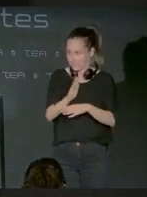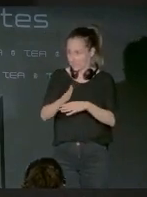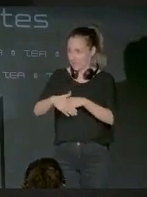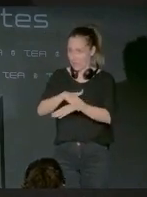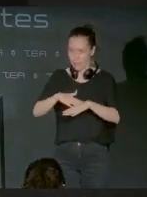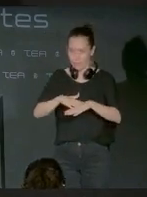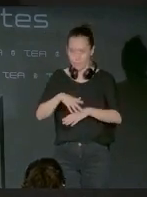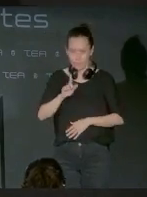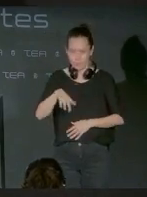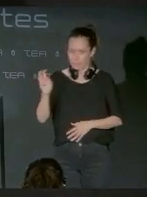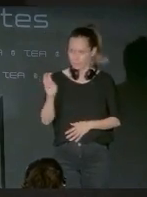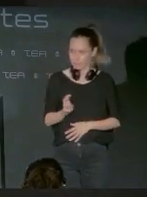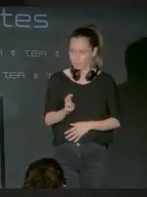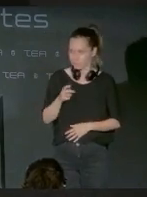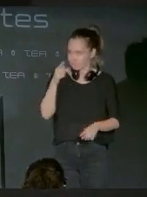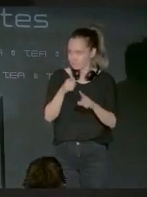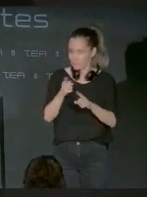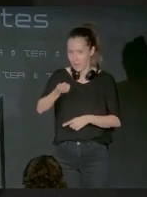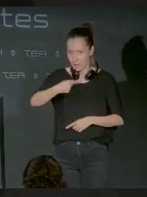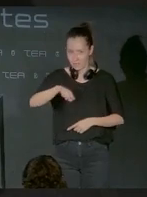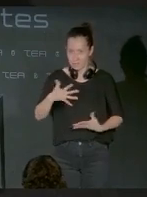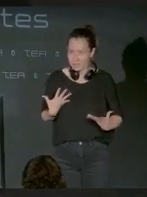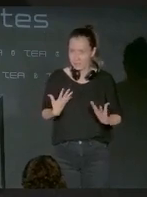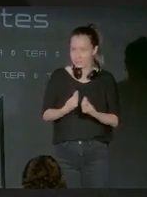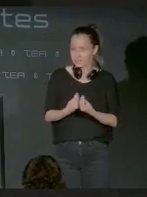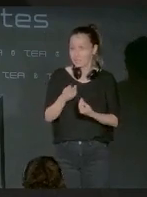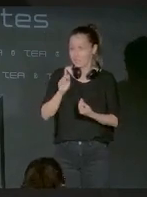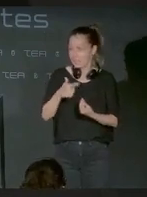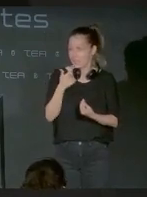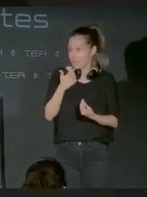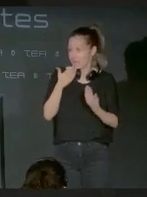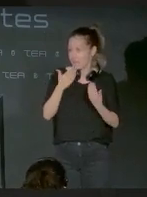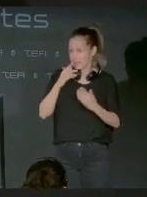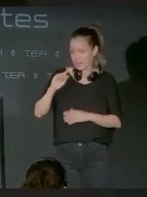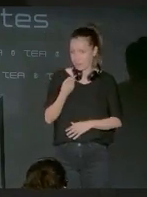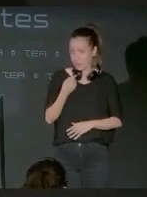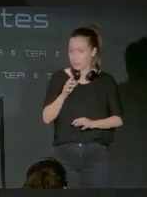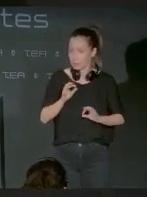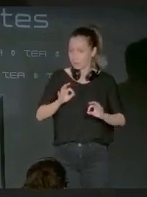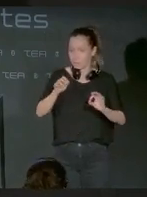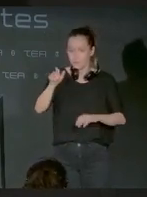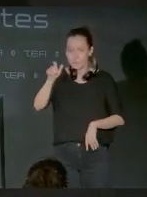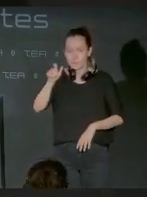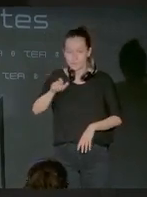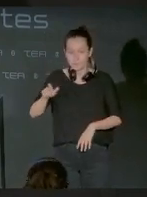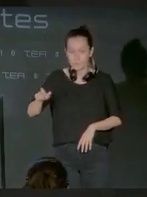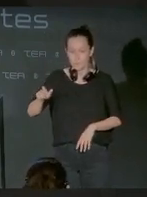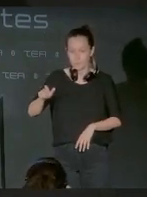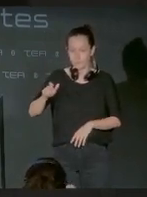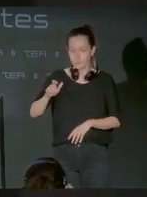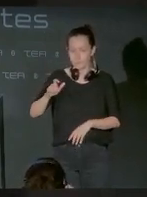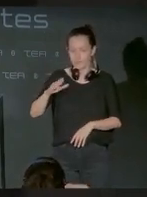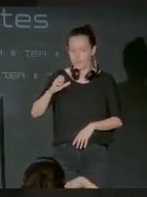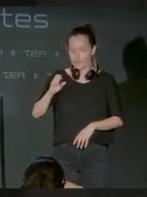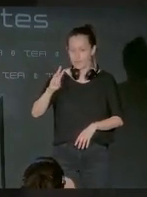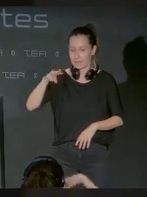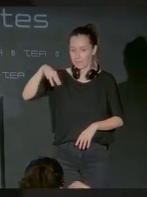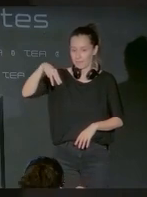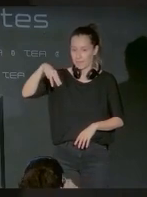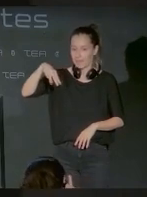también para poderles acoger y agradecerle su presencia especialmente a doña Carmen Paz directora general de